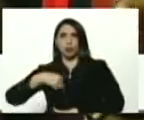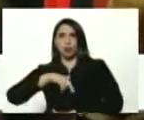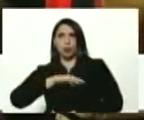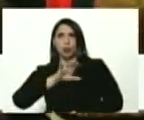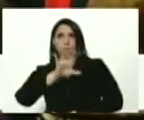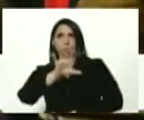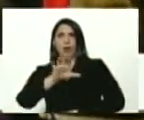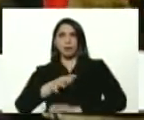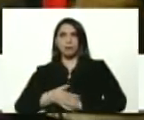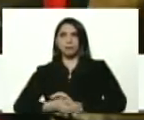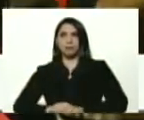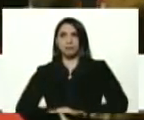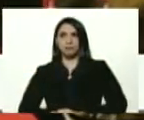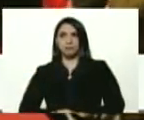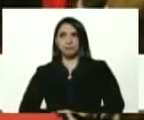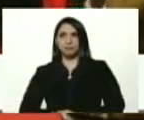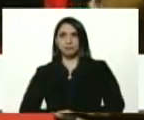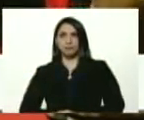país.